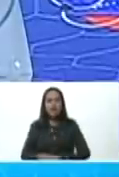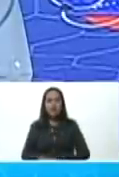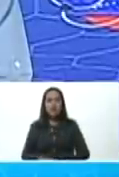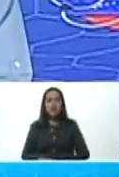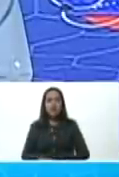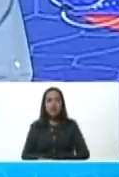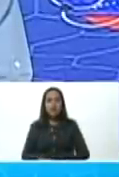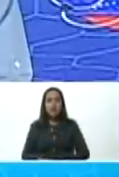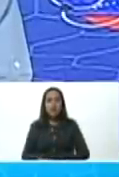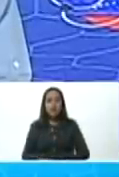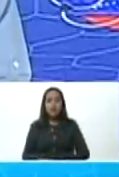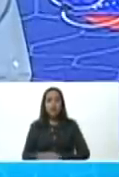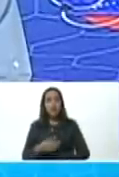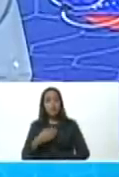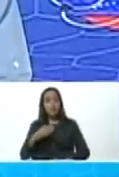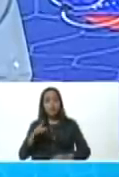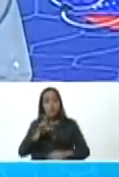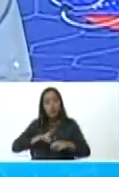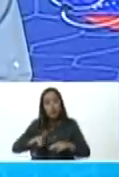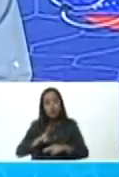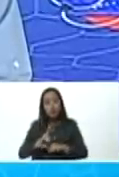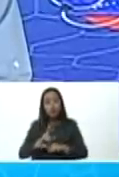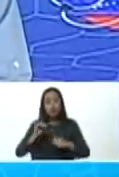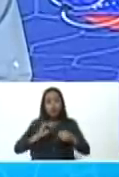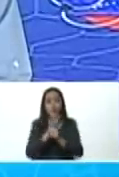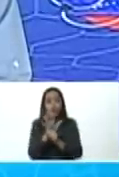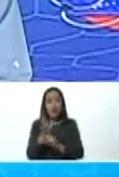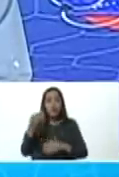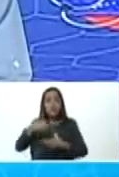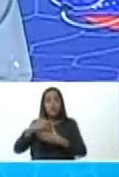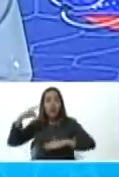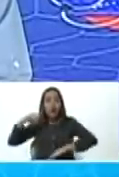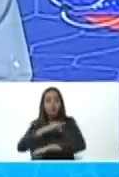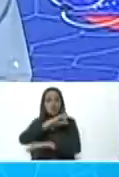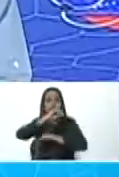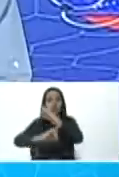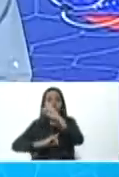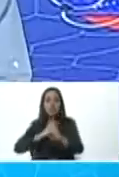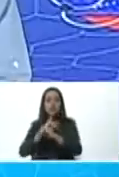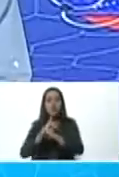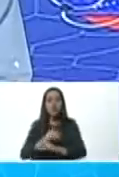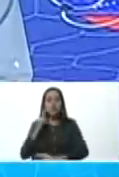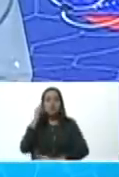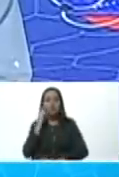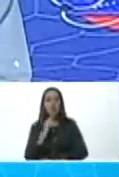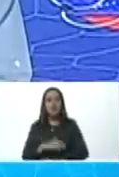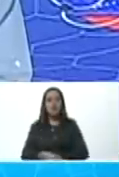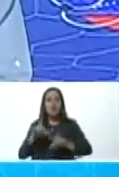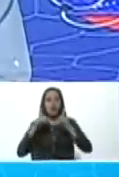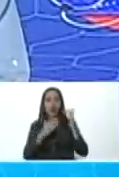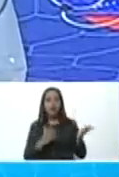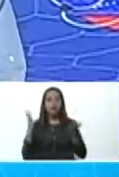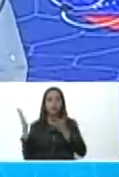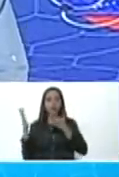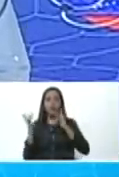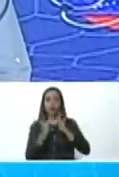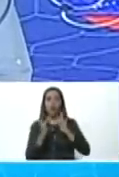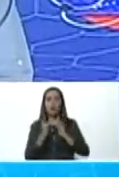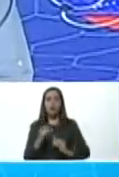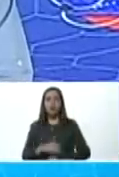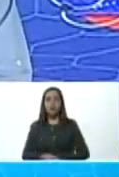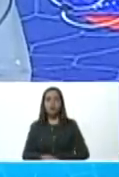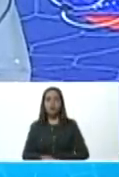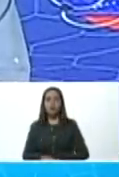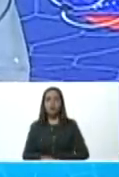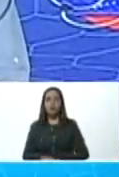el coronavirus en el Aeropuerto Internacional Simón Bolívar de Maiquetía. Adelante, doctora María Isela